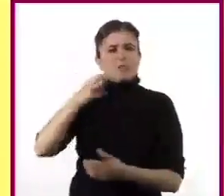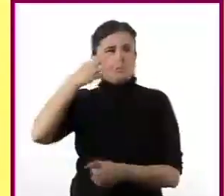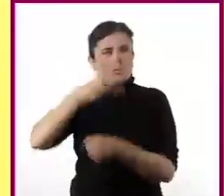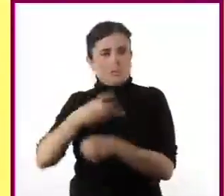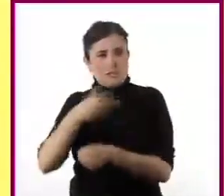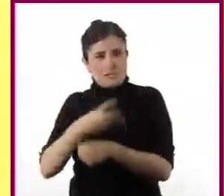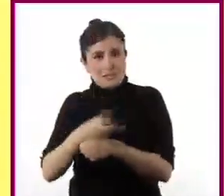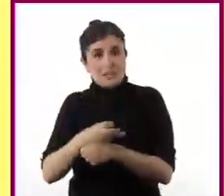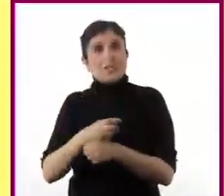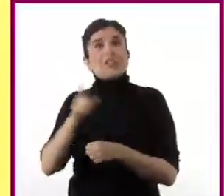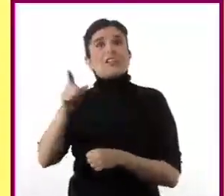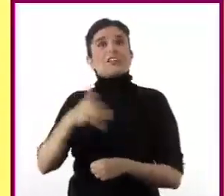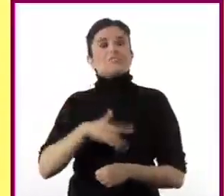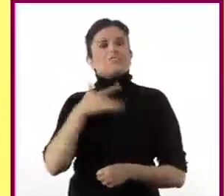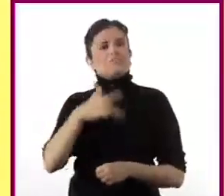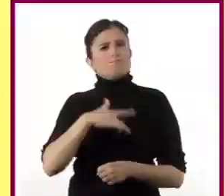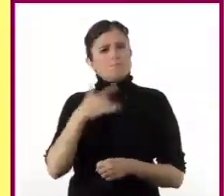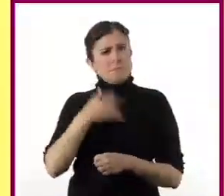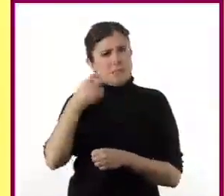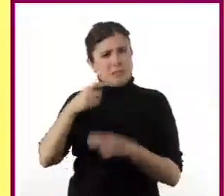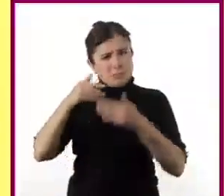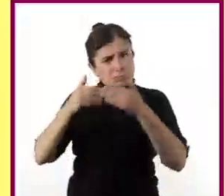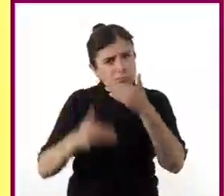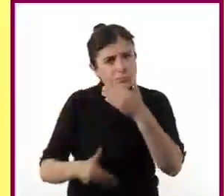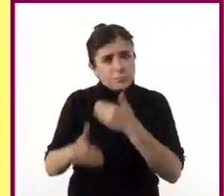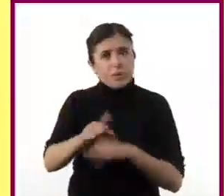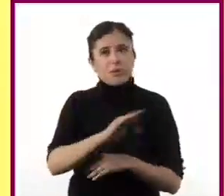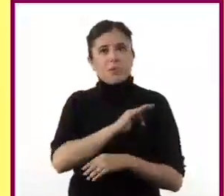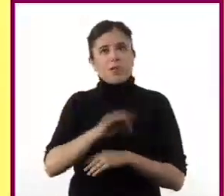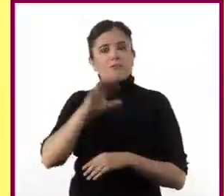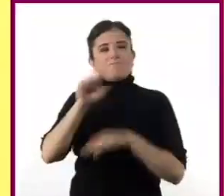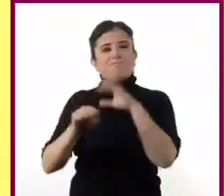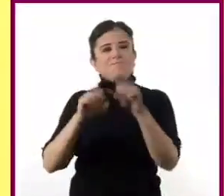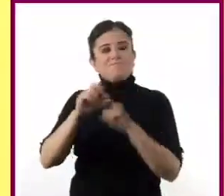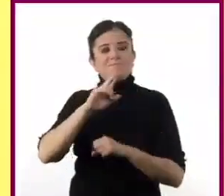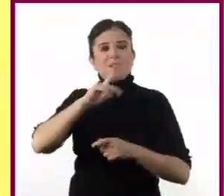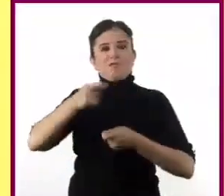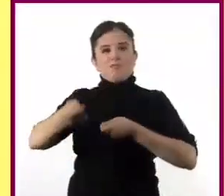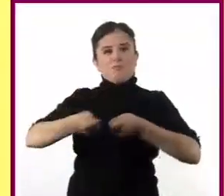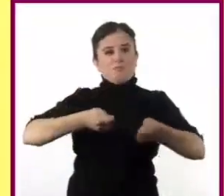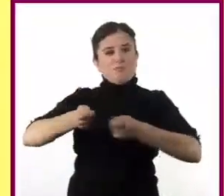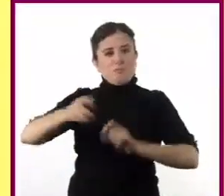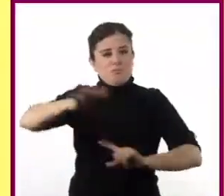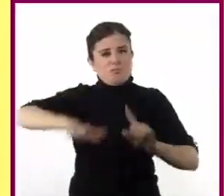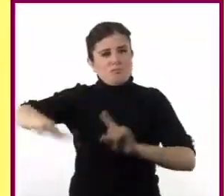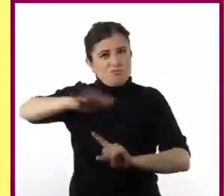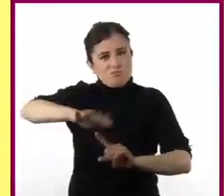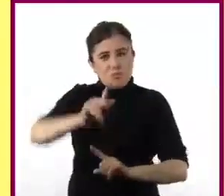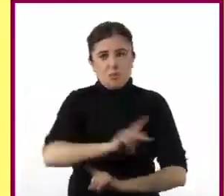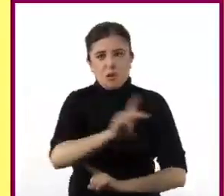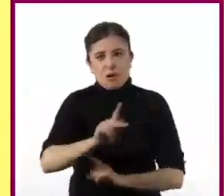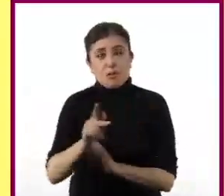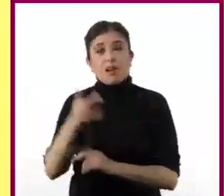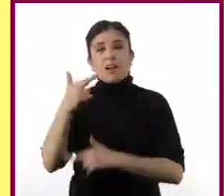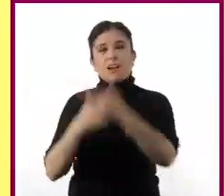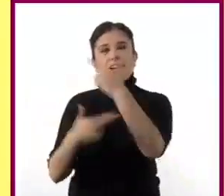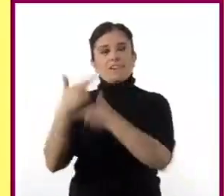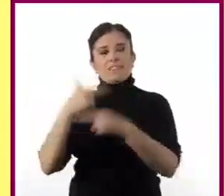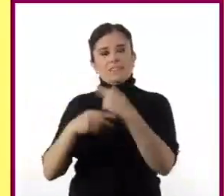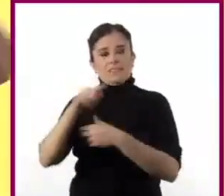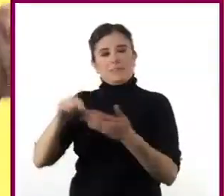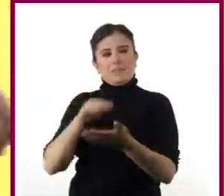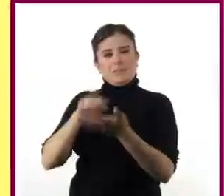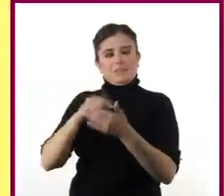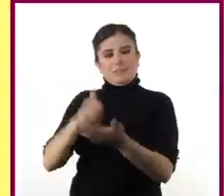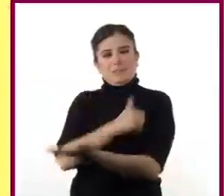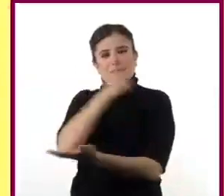quien consideraba que a partir de ellas podría recuperar el control de sus colonias y además regresar a la metrópoli